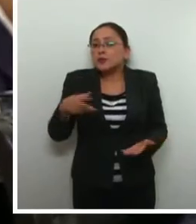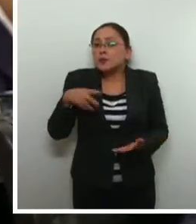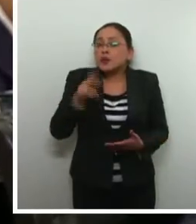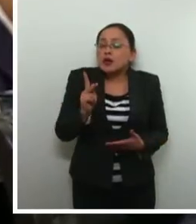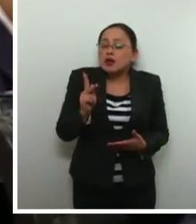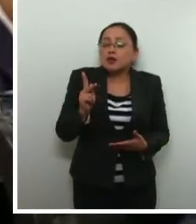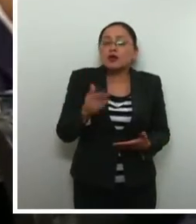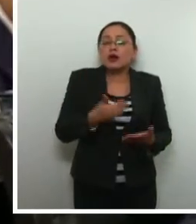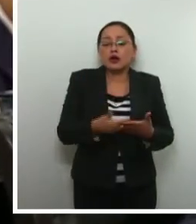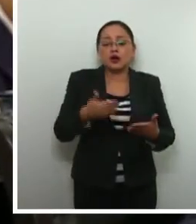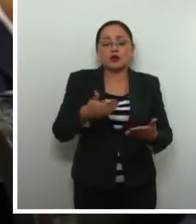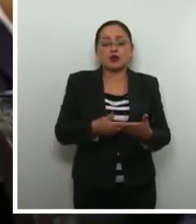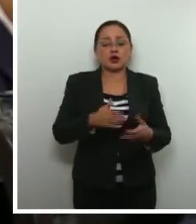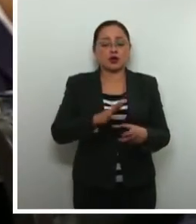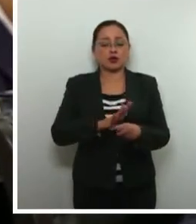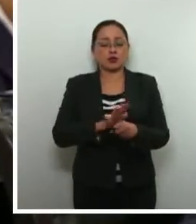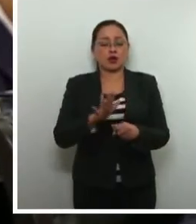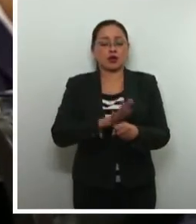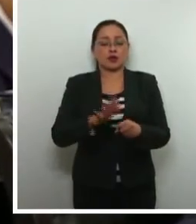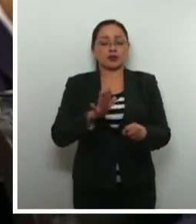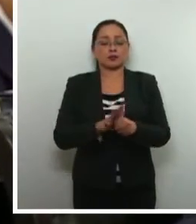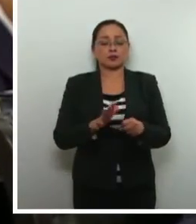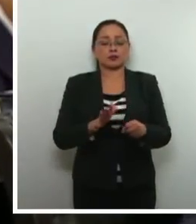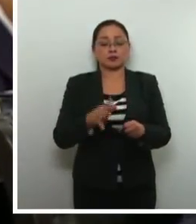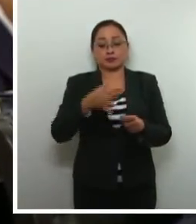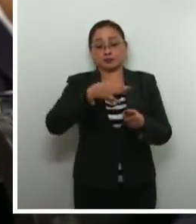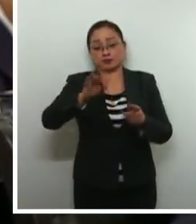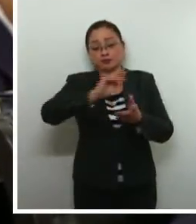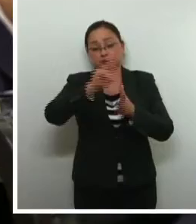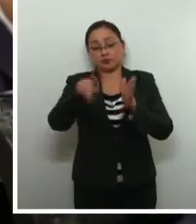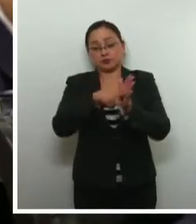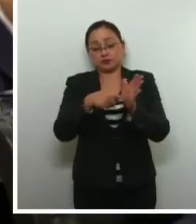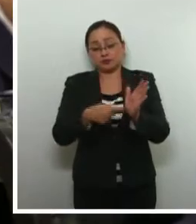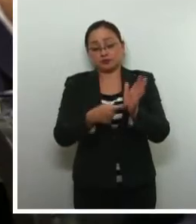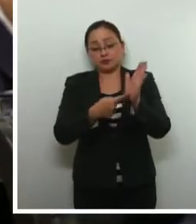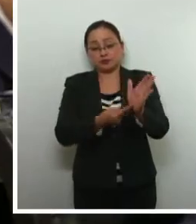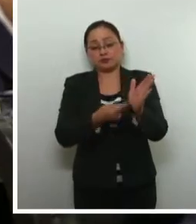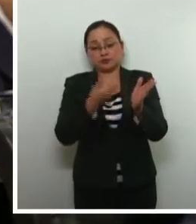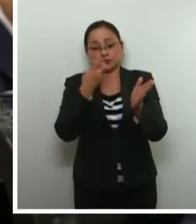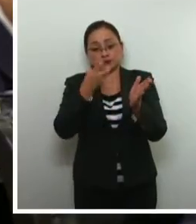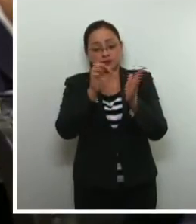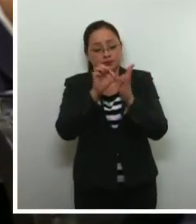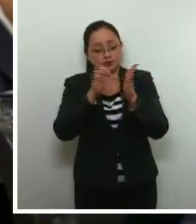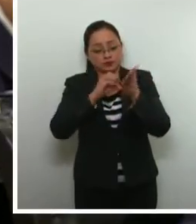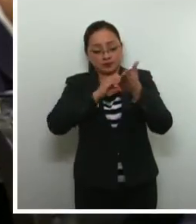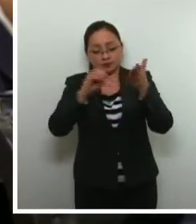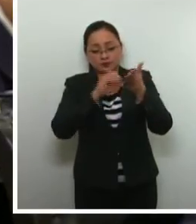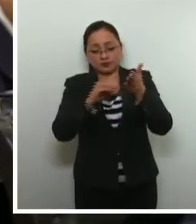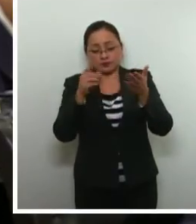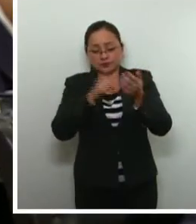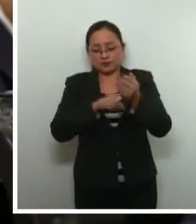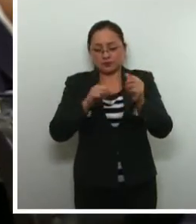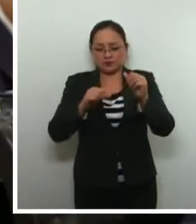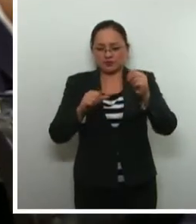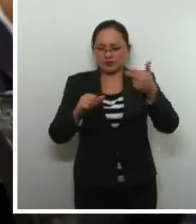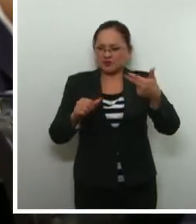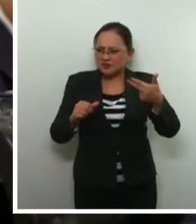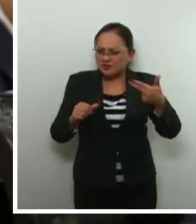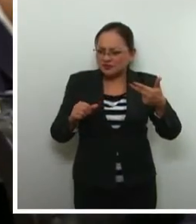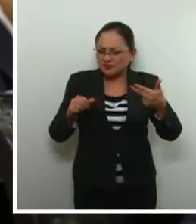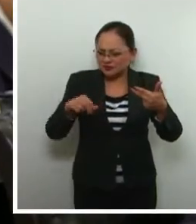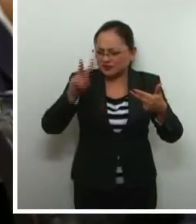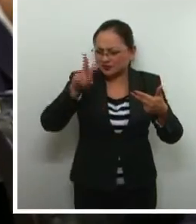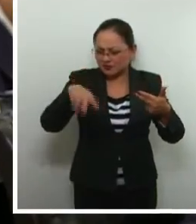resulta que esa reserva, ese artículo, ese numeral del apartado H, si no recuerdo